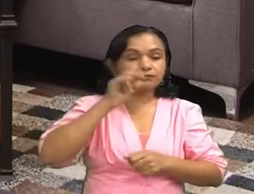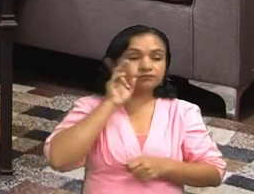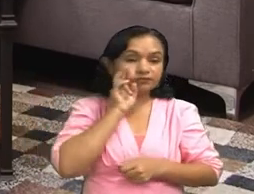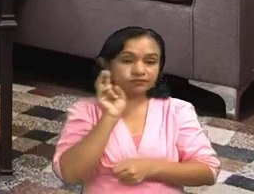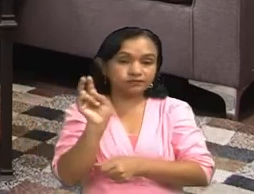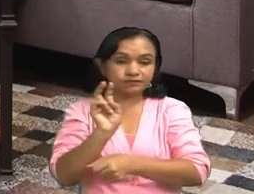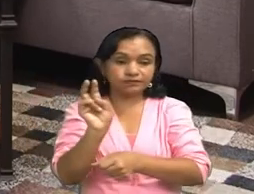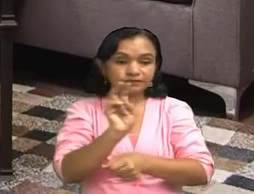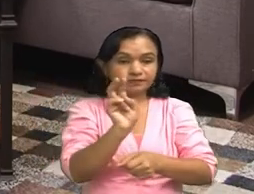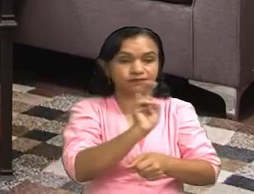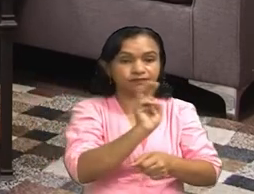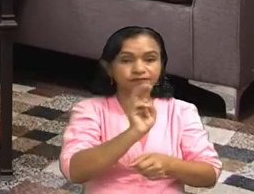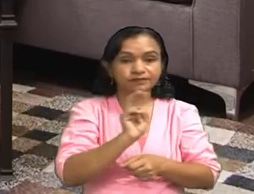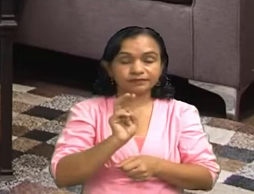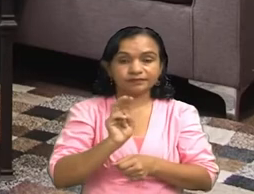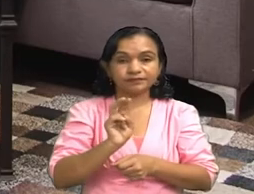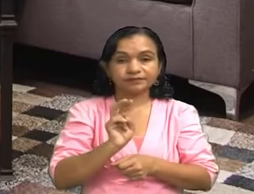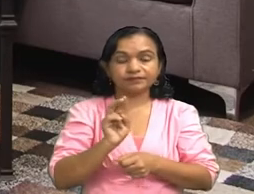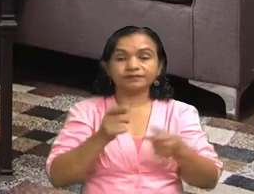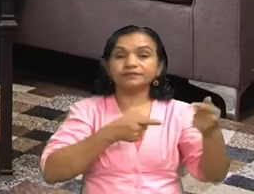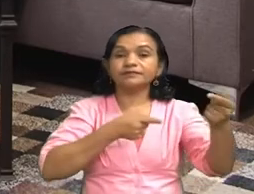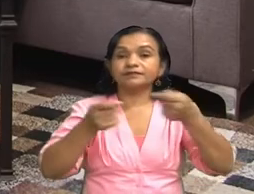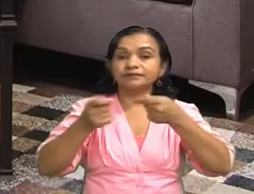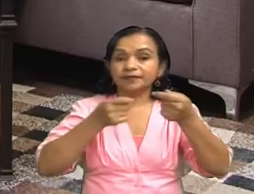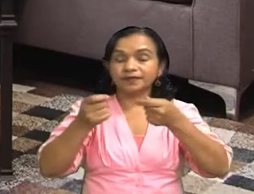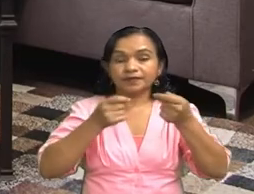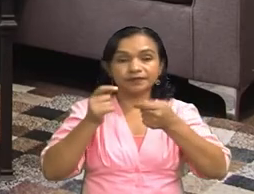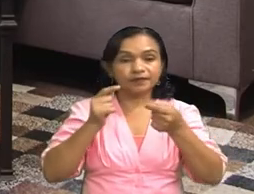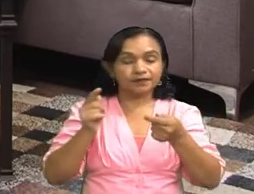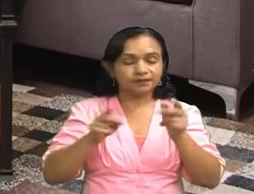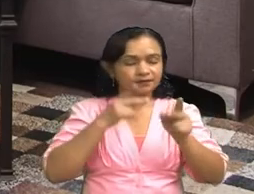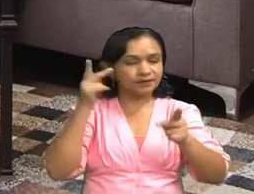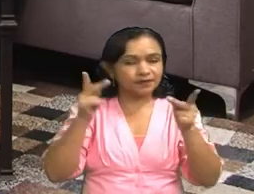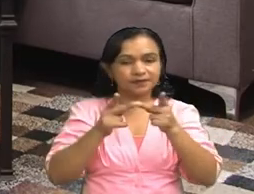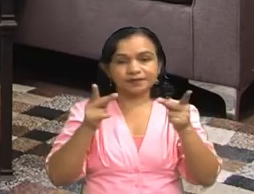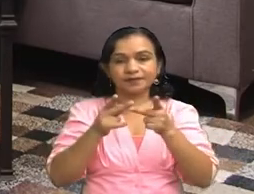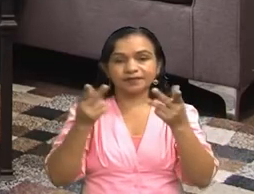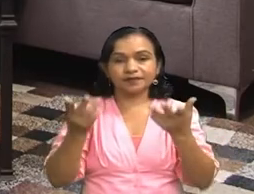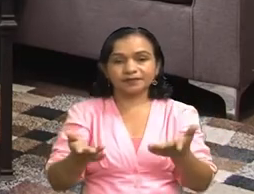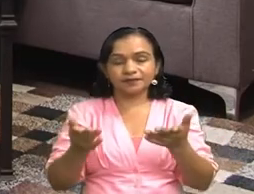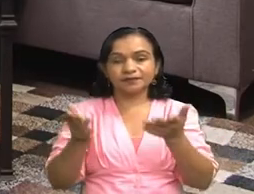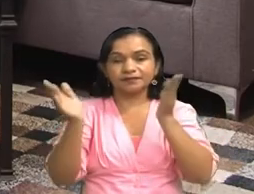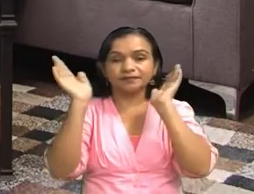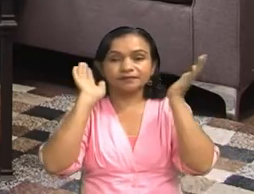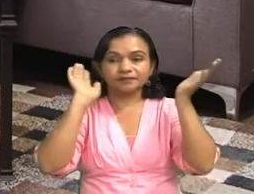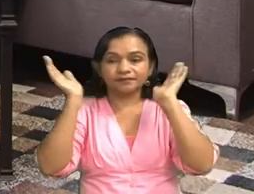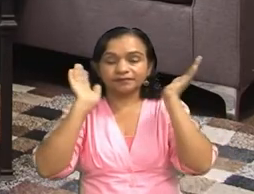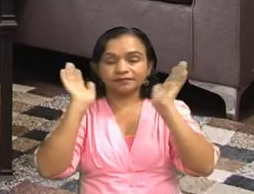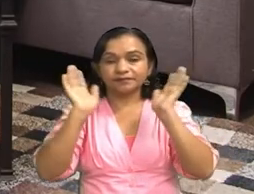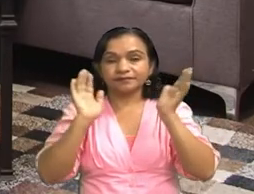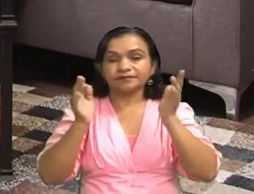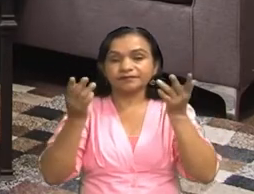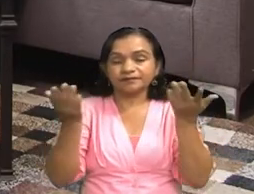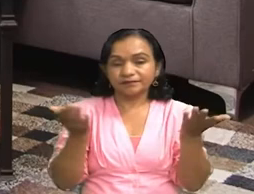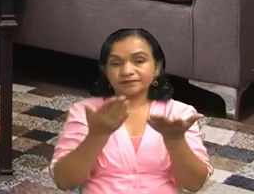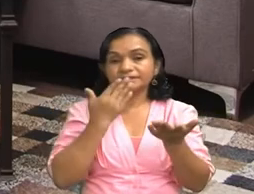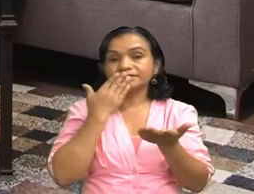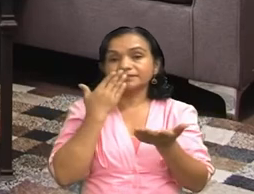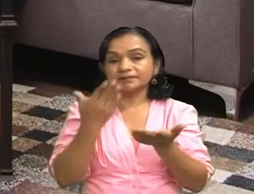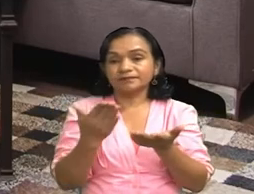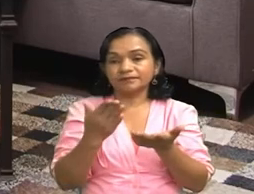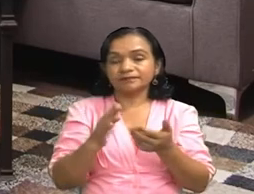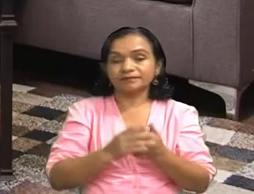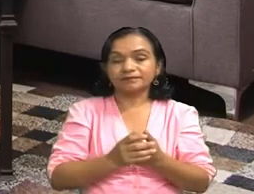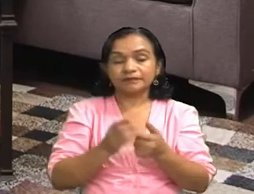inspecciones para exportar completo, pues. Entonces ese mercado son mercados muy grandes, claro, pero